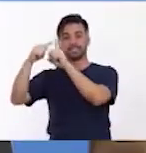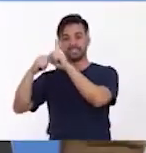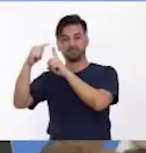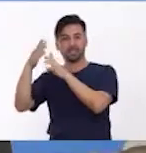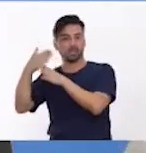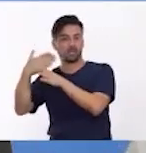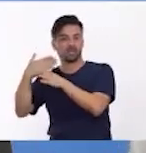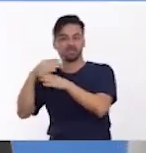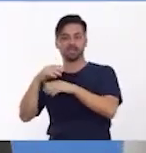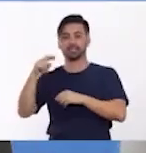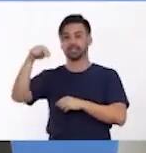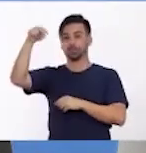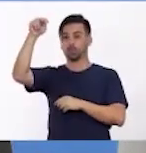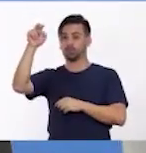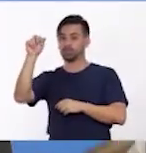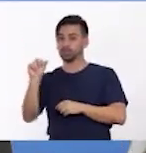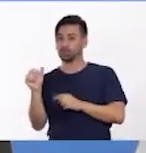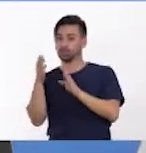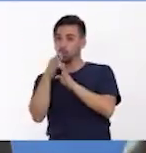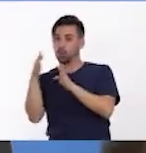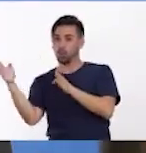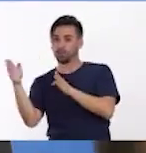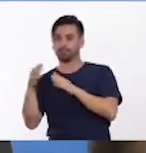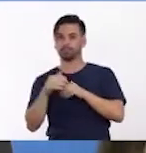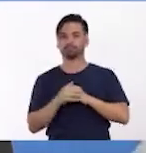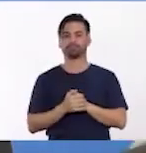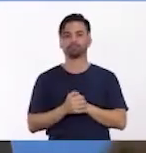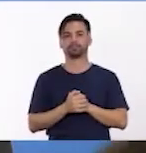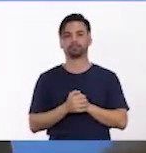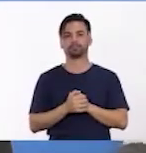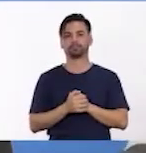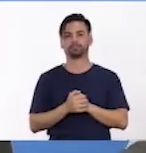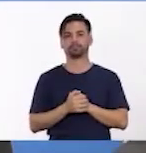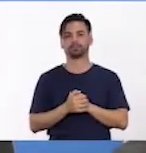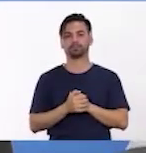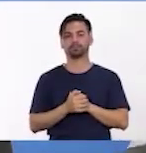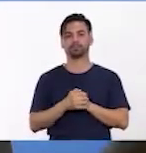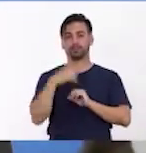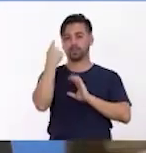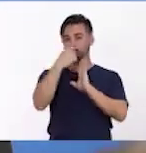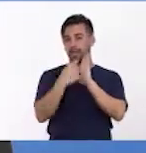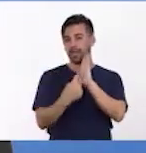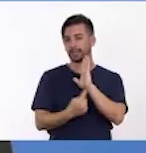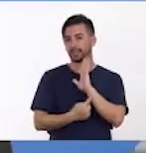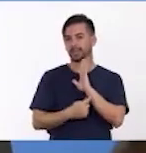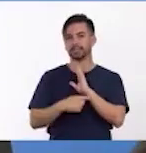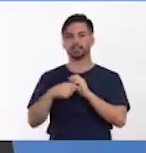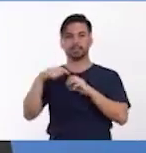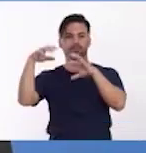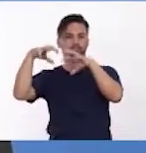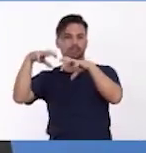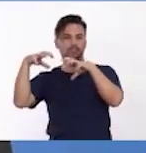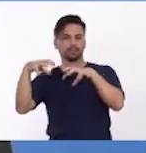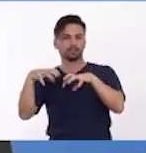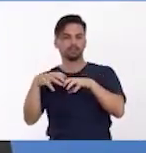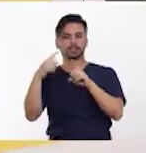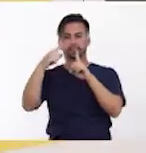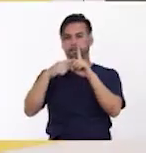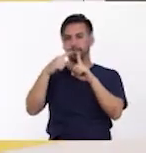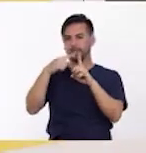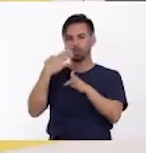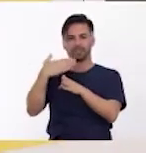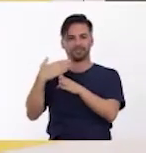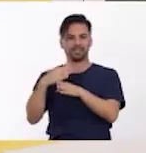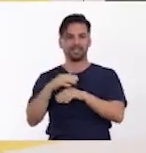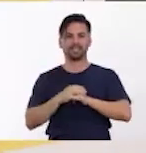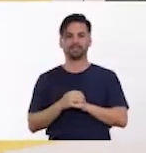el norte y en el sur, diferente el norte y el sur, en sus características, en sus precipitaciones, en sus temperaturas.